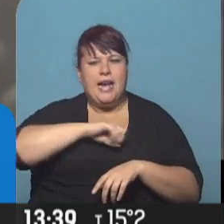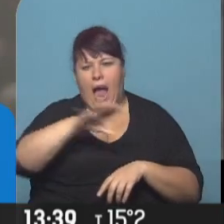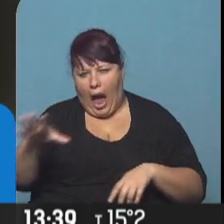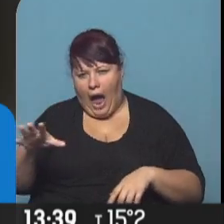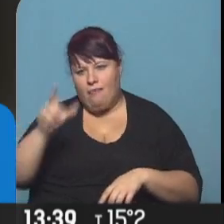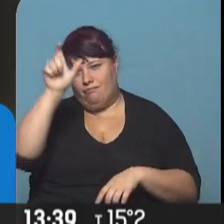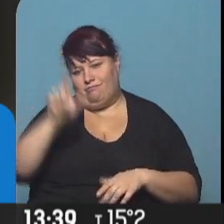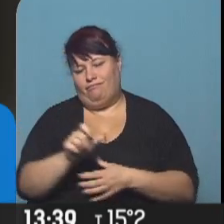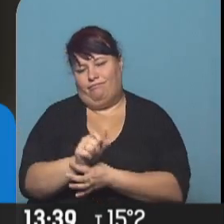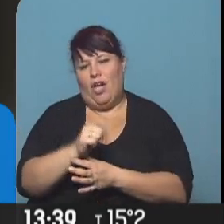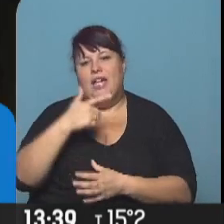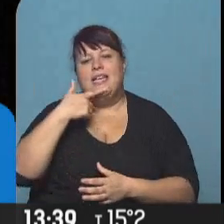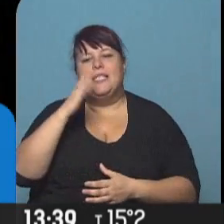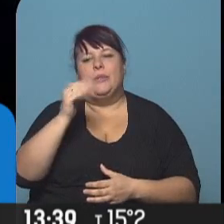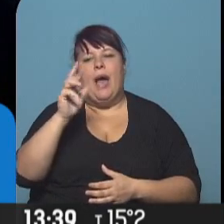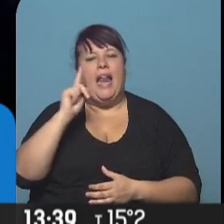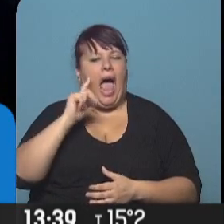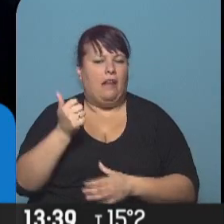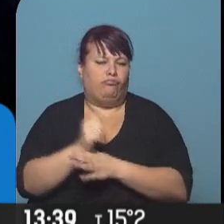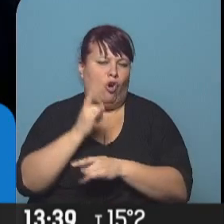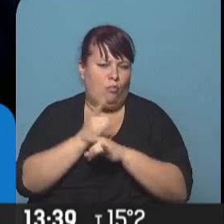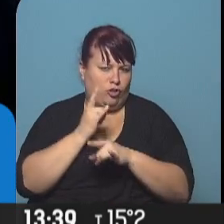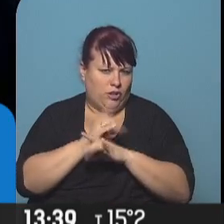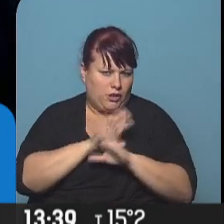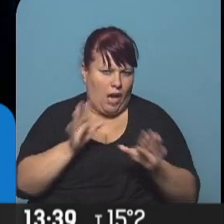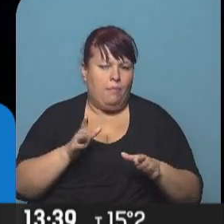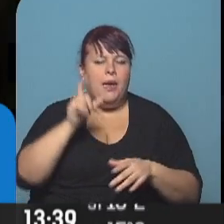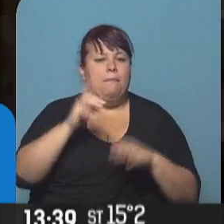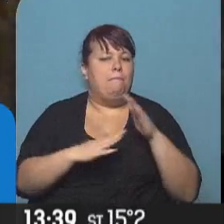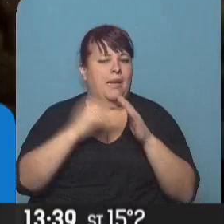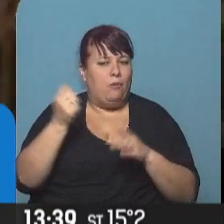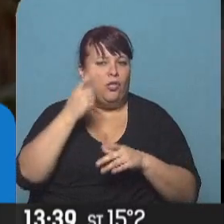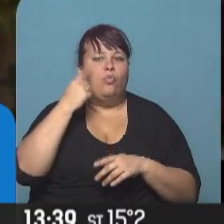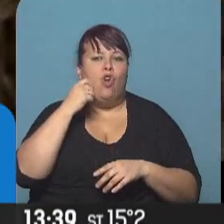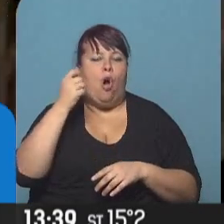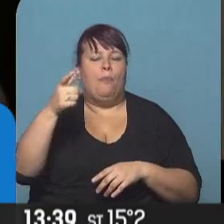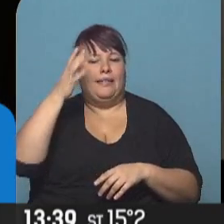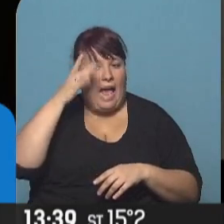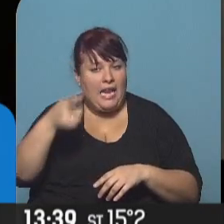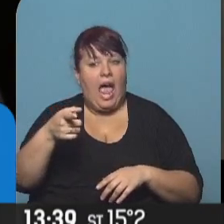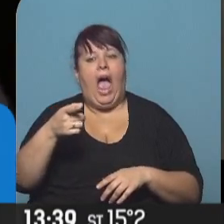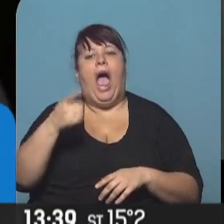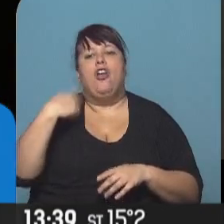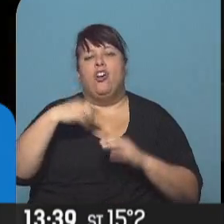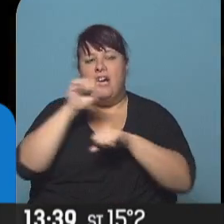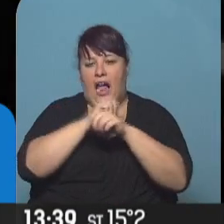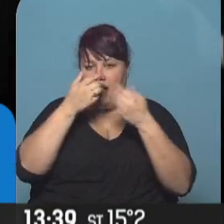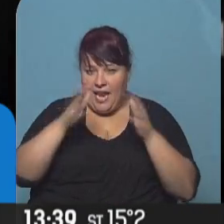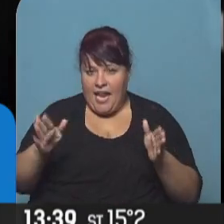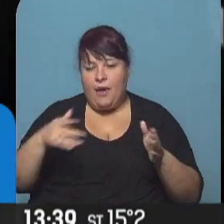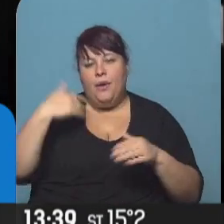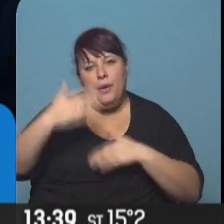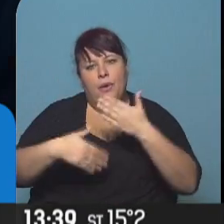al gran protagonista Leonardo Sbaraglia, brillante como siempre, en el papel central, que es el papel de un anarquista italiano que ha salido de la cárcel y que emprende